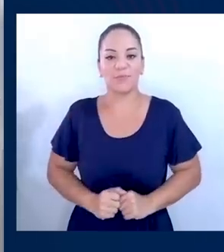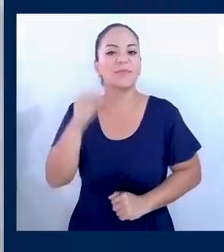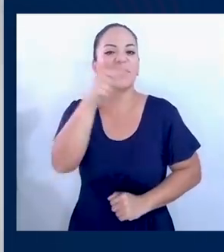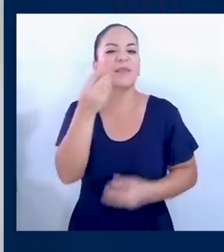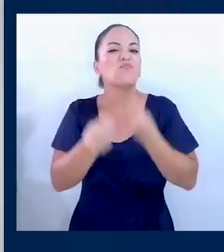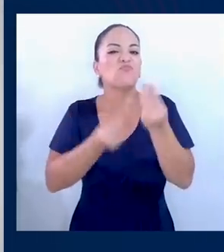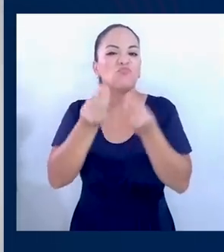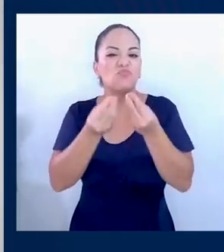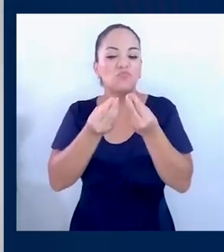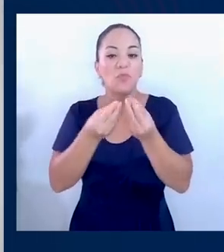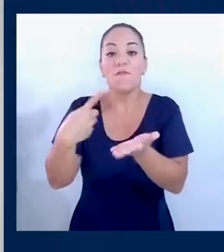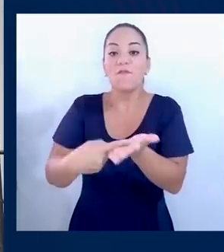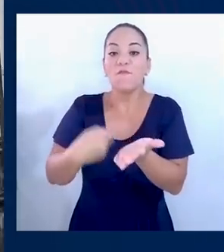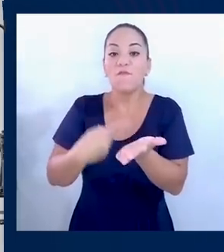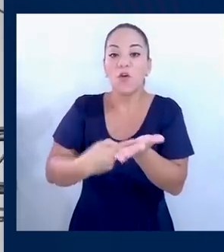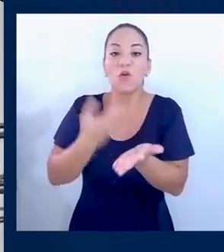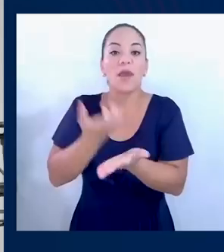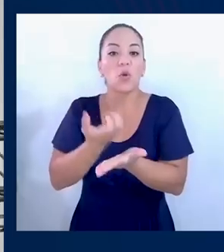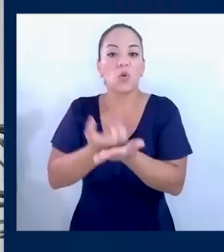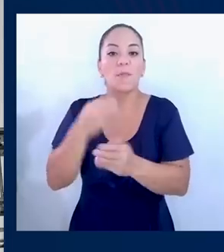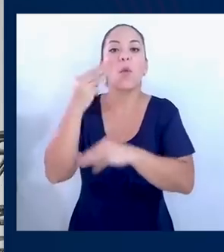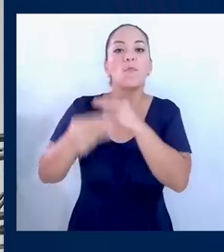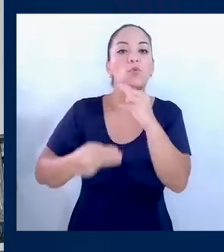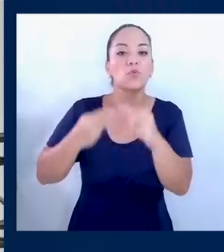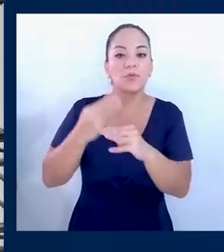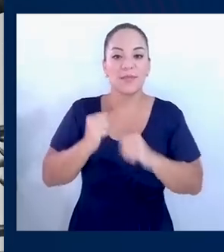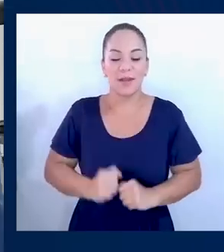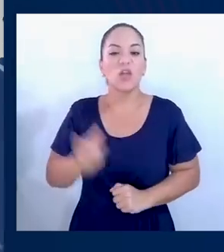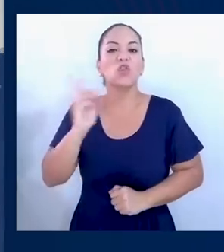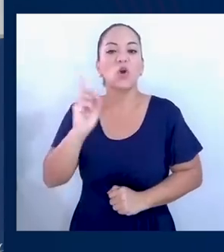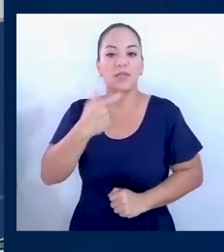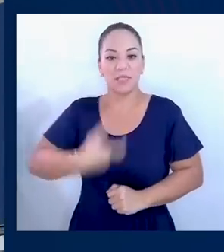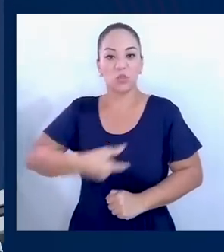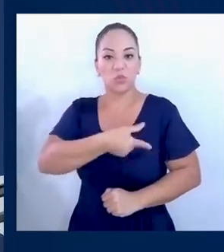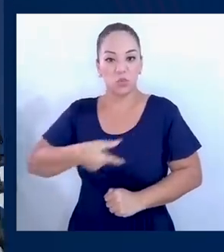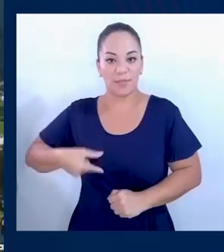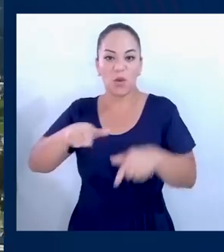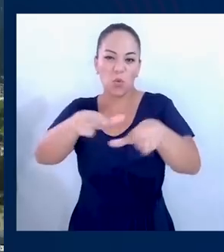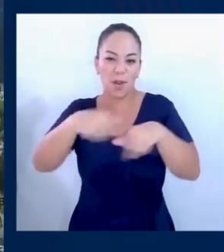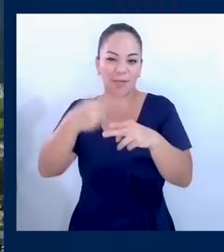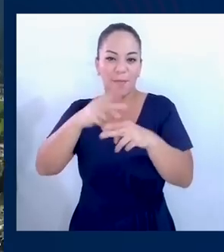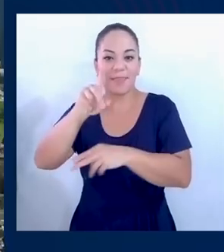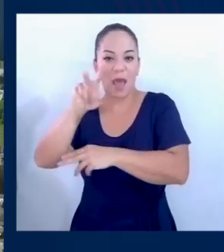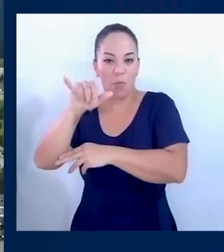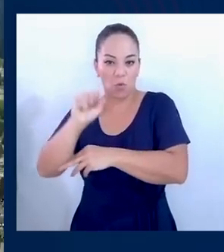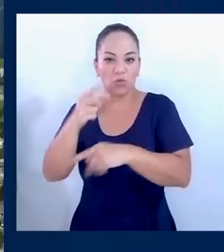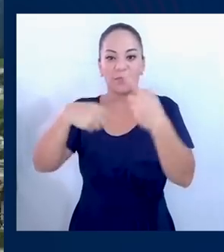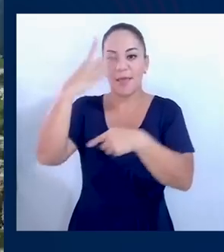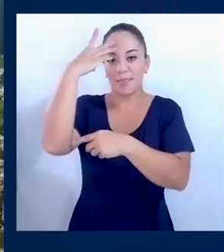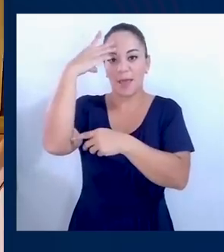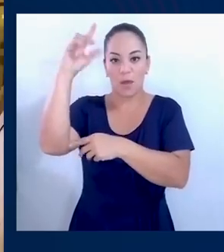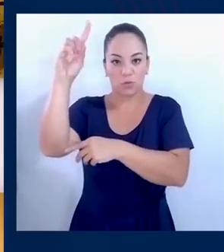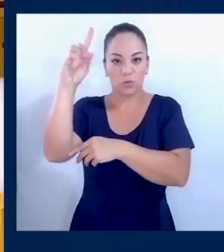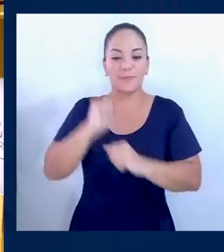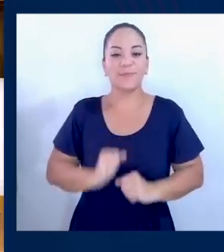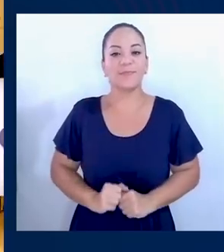participar en el Foro Económico Mundial que tendrá lugar en Davos, Suiza, la semana entrante. Ese